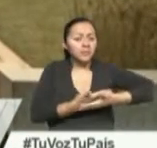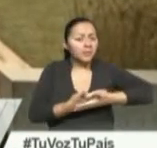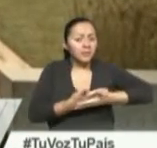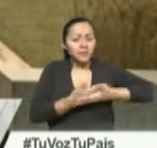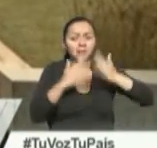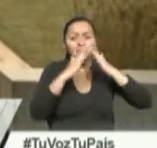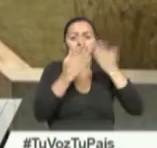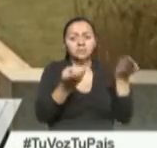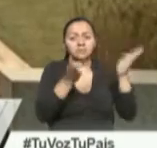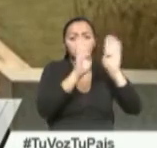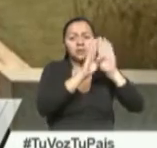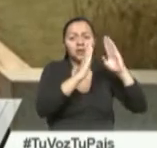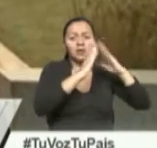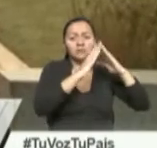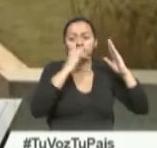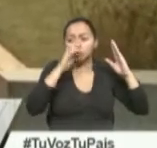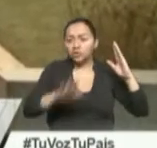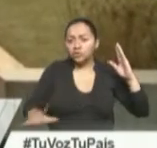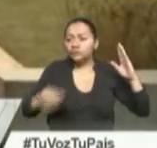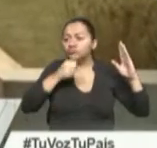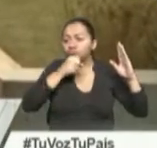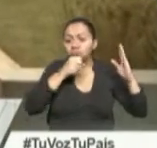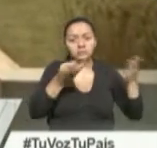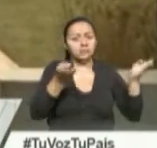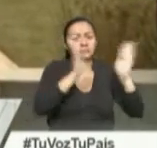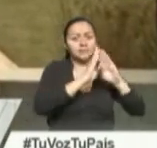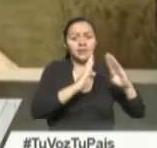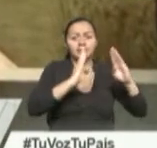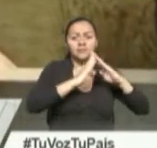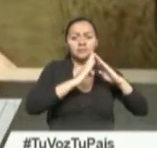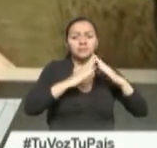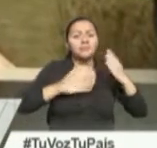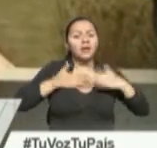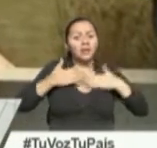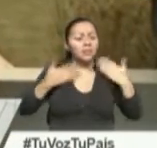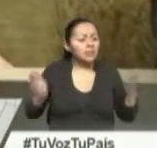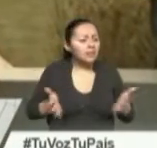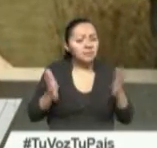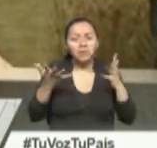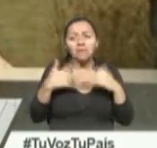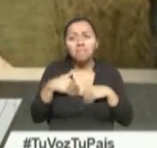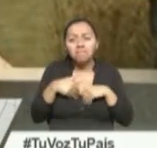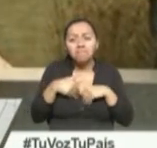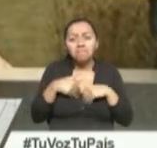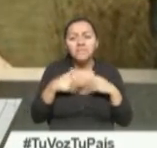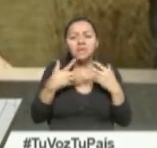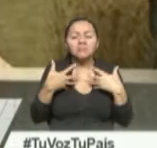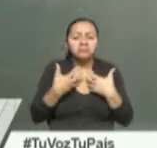casa, al igual que otros niños y ancianos, y que su estado de ánimo es malo.